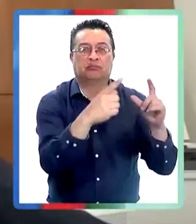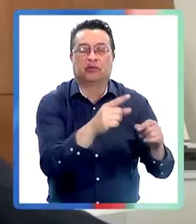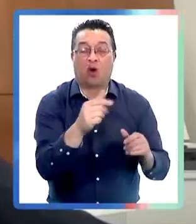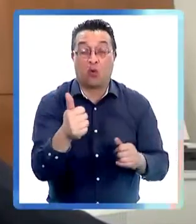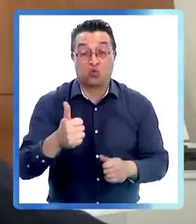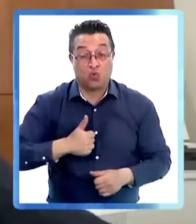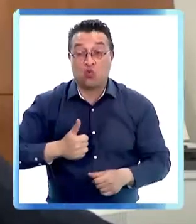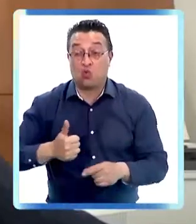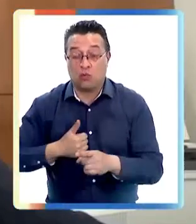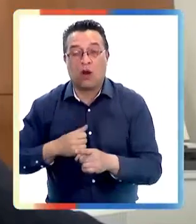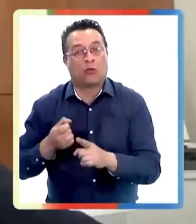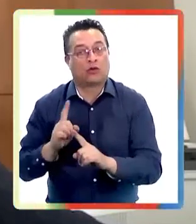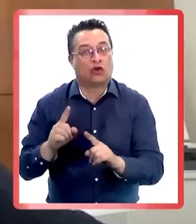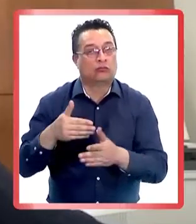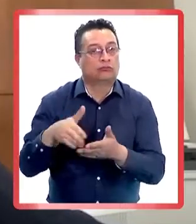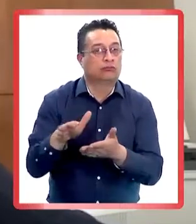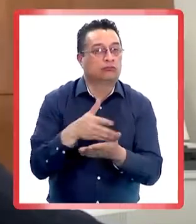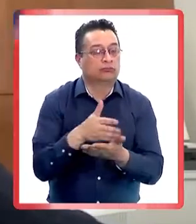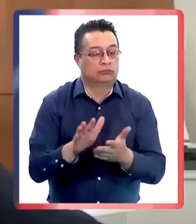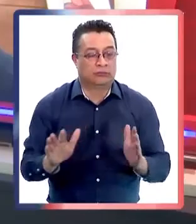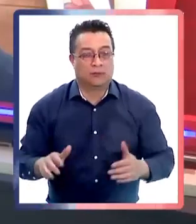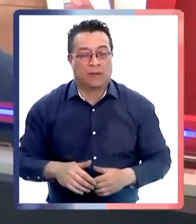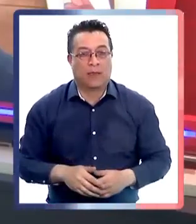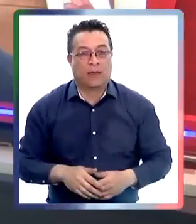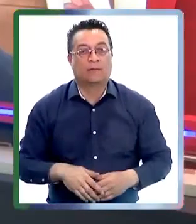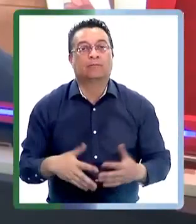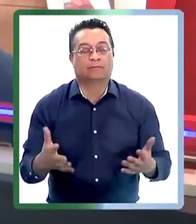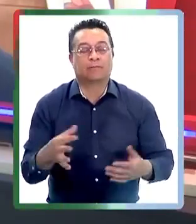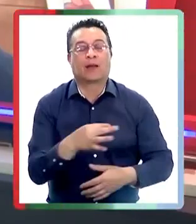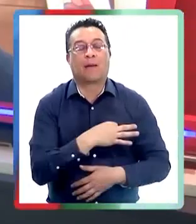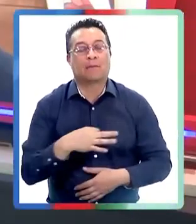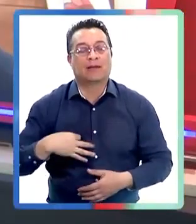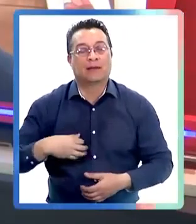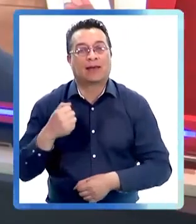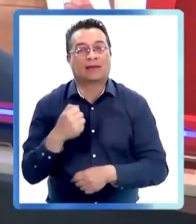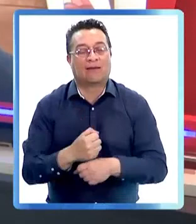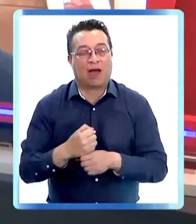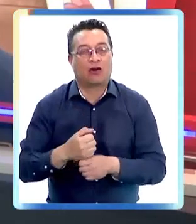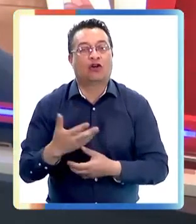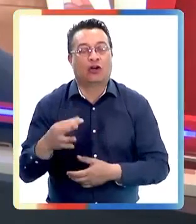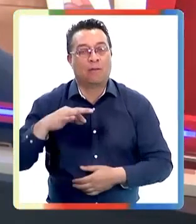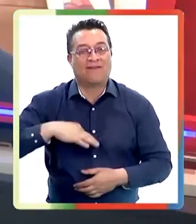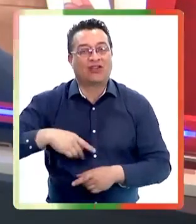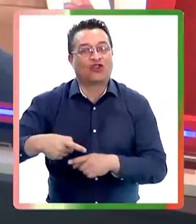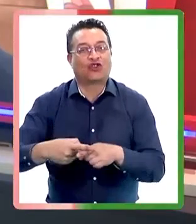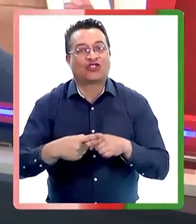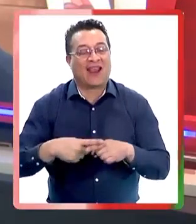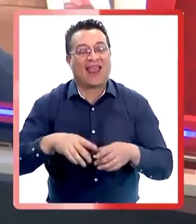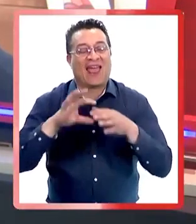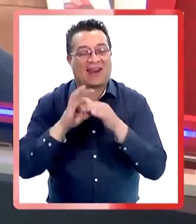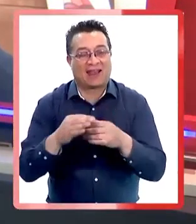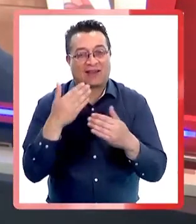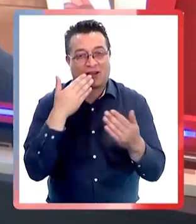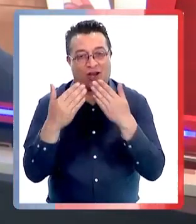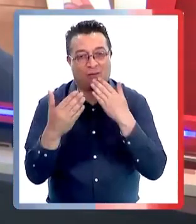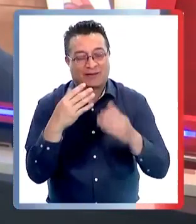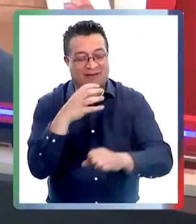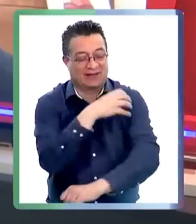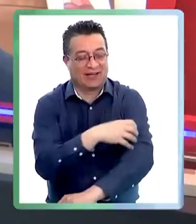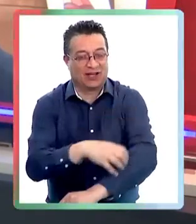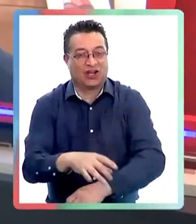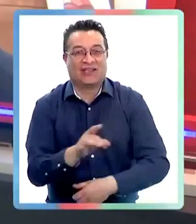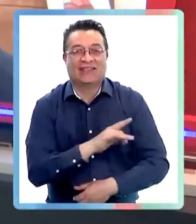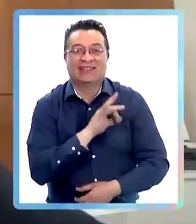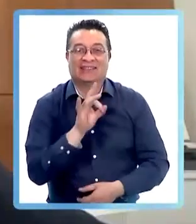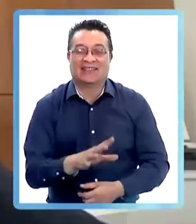cuáles cumplen y cuáles no con los requisitos. Janet Jara, ministra del Trabajo y Previsión Social, le agradezco nuevamente por conversar con las regiones del